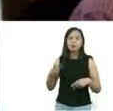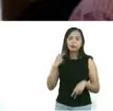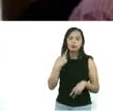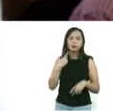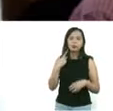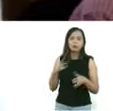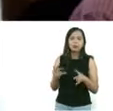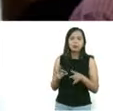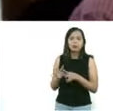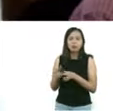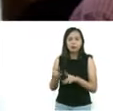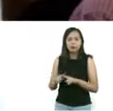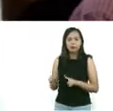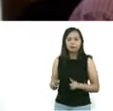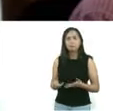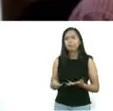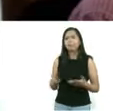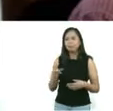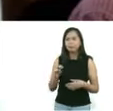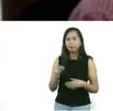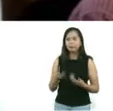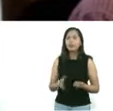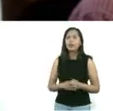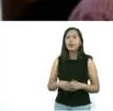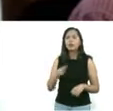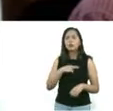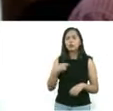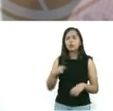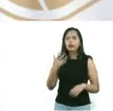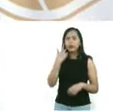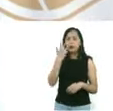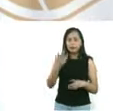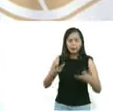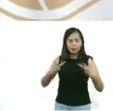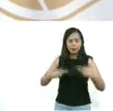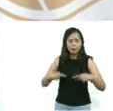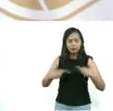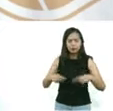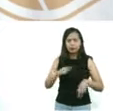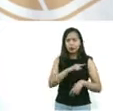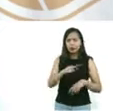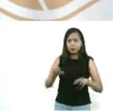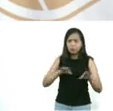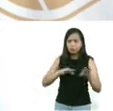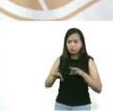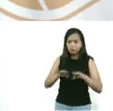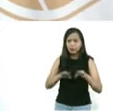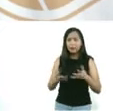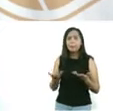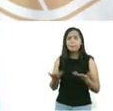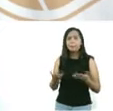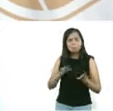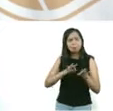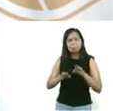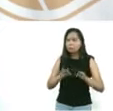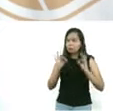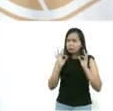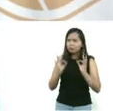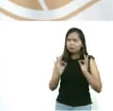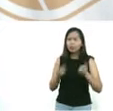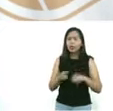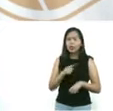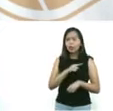Lo que buscamos es que la gente que se dedica a este trabajo pueda desarrollarlo adecuadamente, que